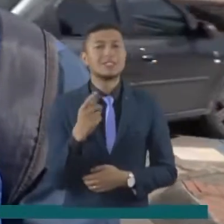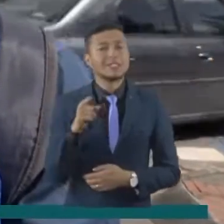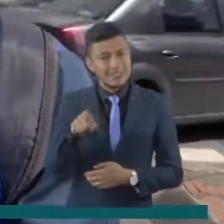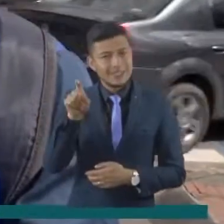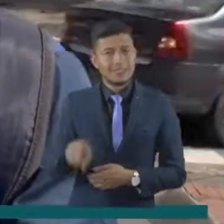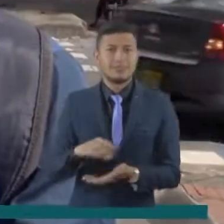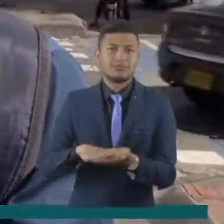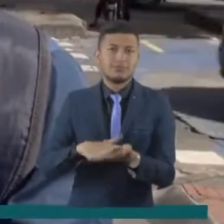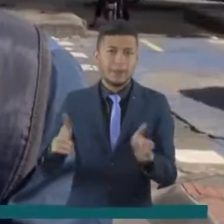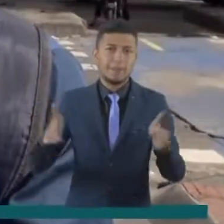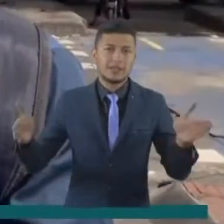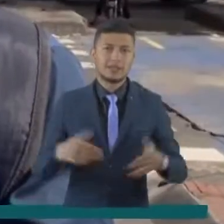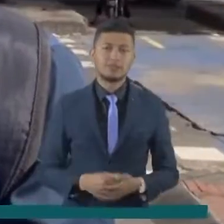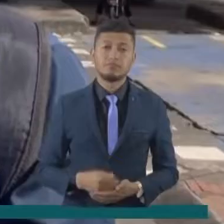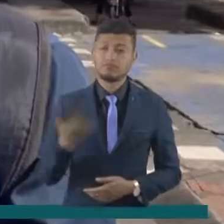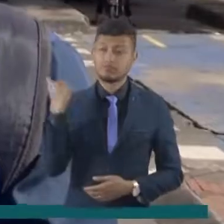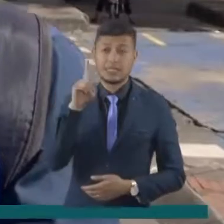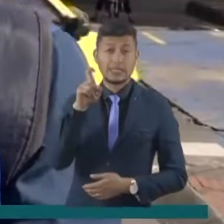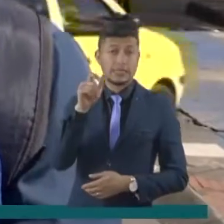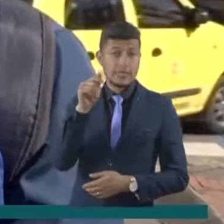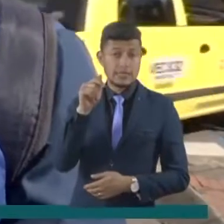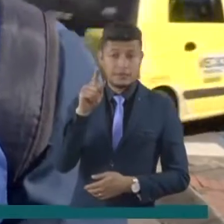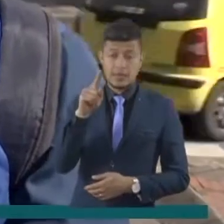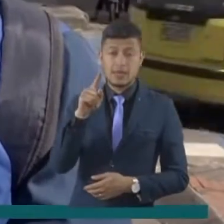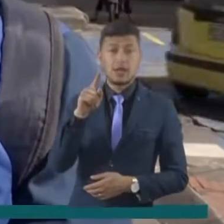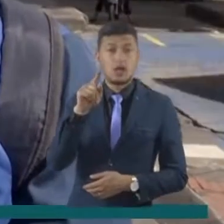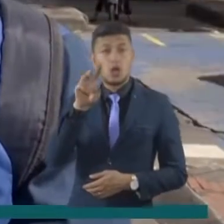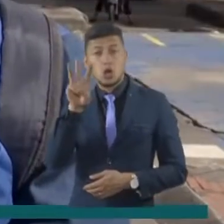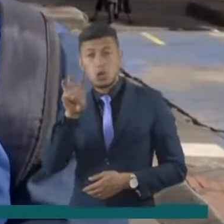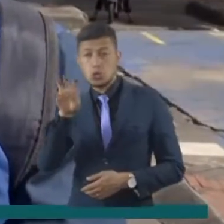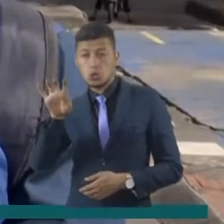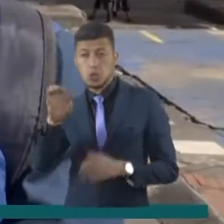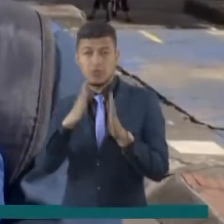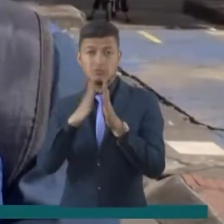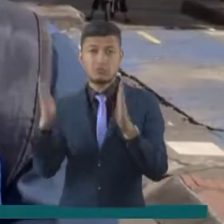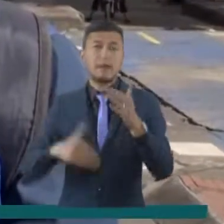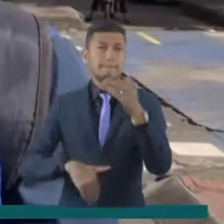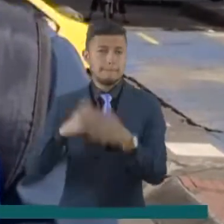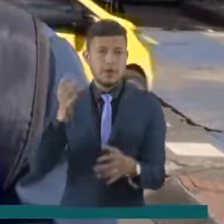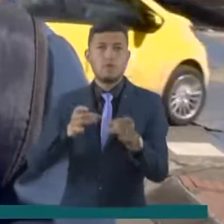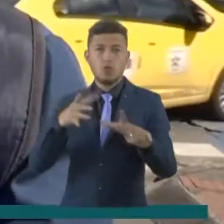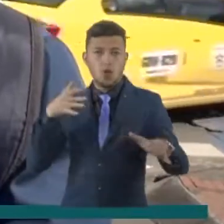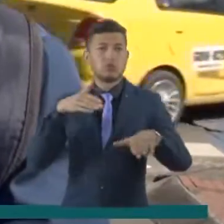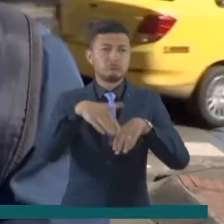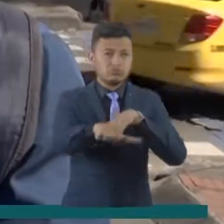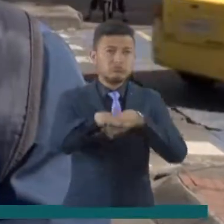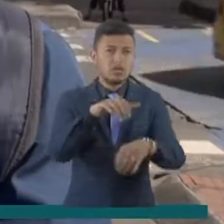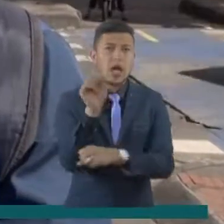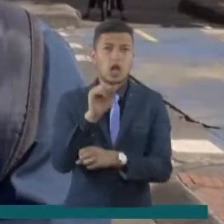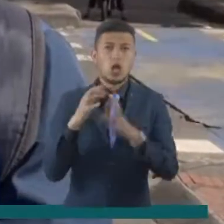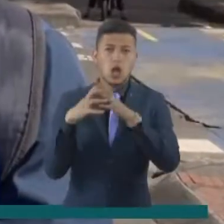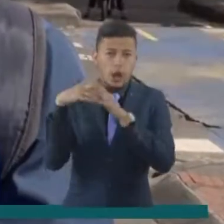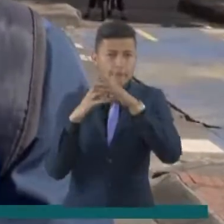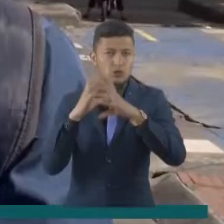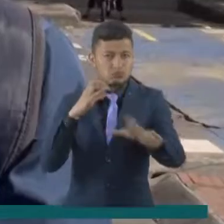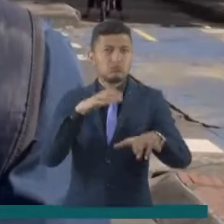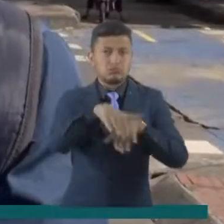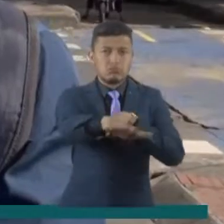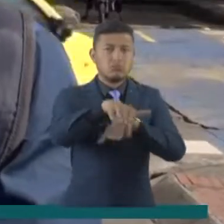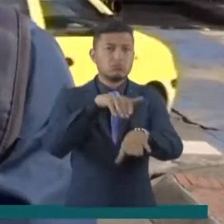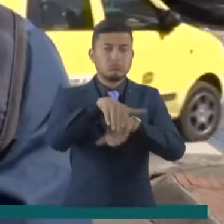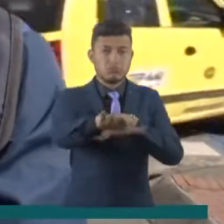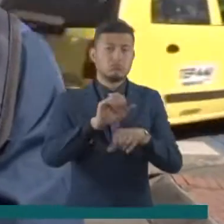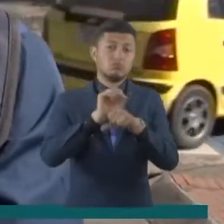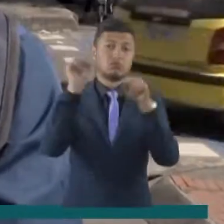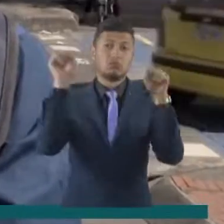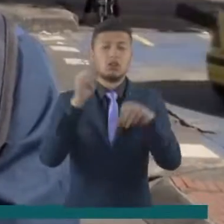6 de la mañana y las 8:30, 9, comienzan a pasar estos vehículos, las flotas y camiones y